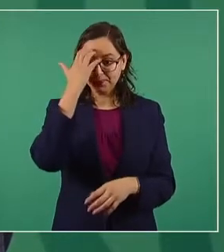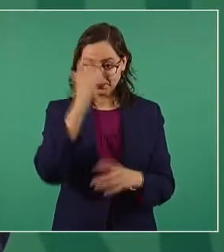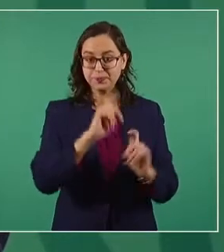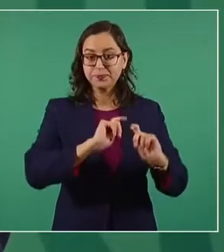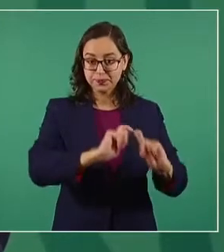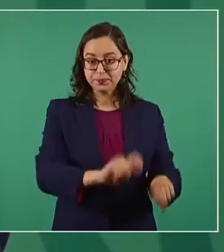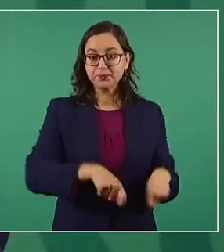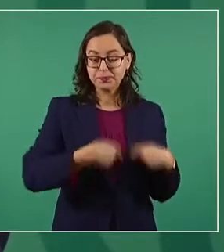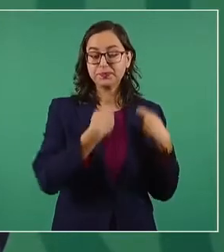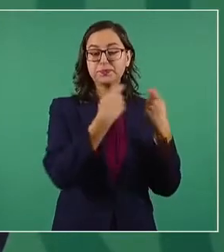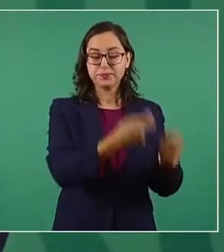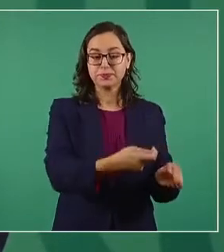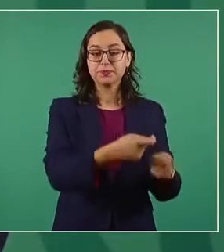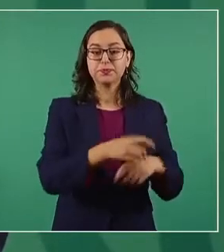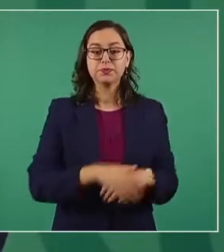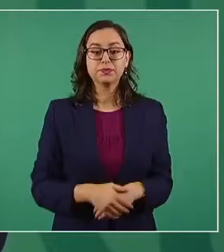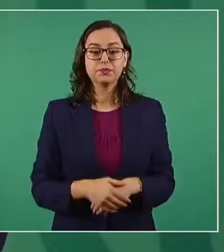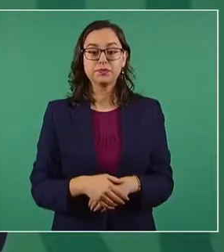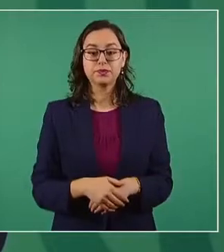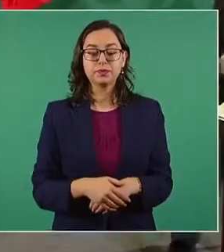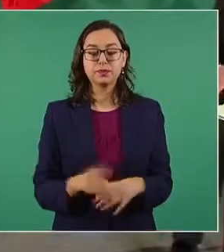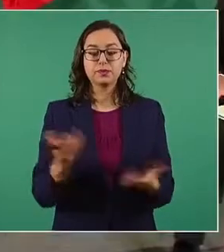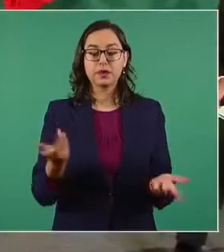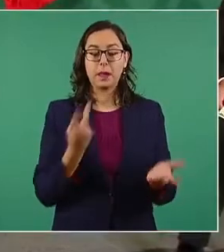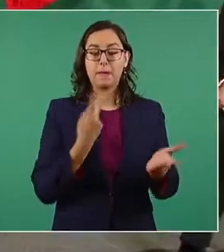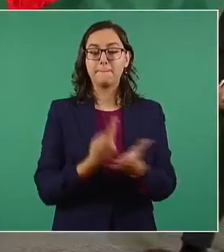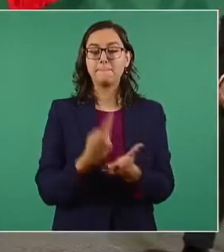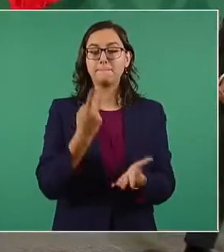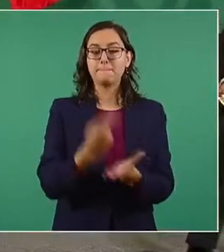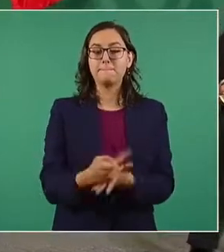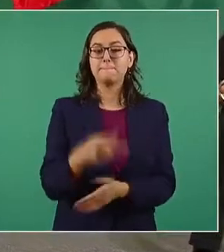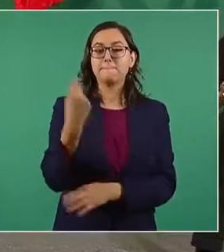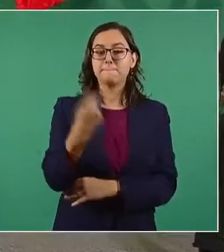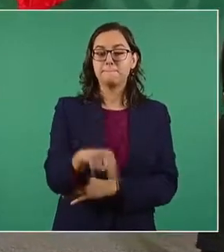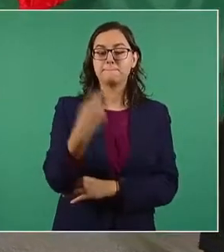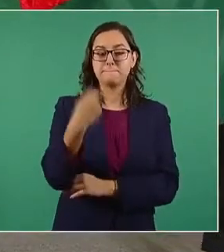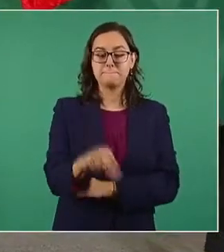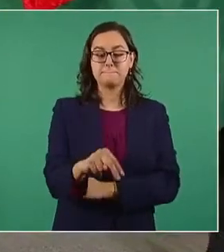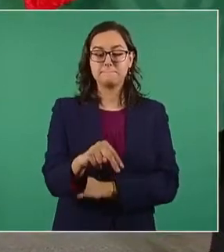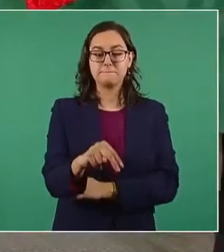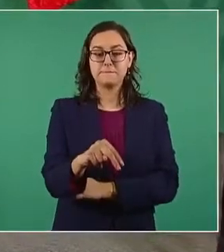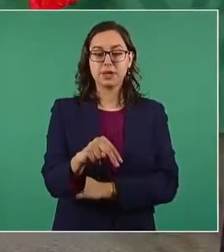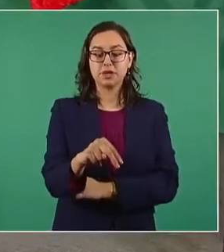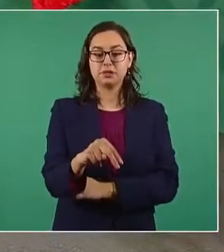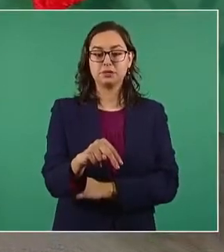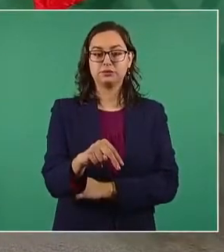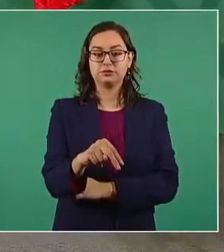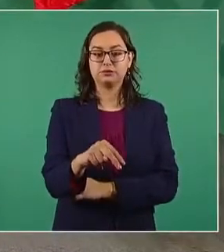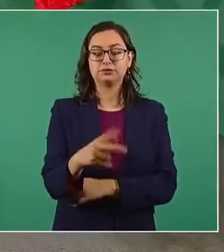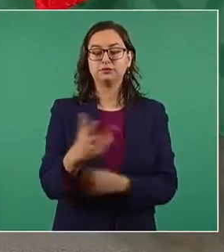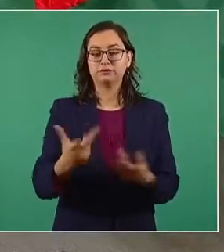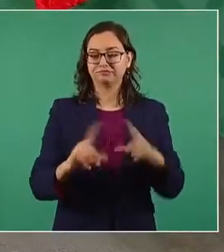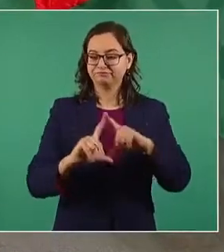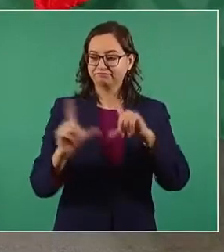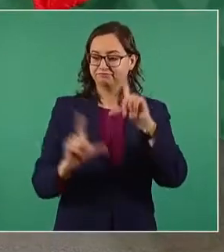que llevan el nombre de el padre de